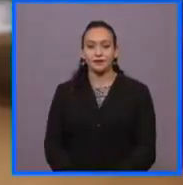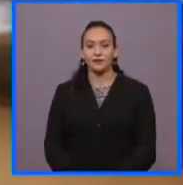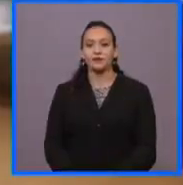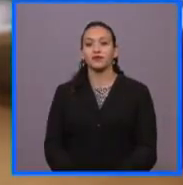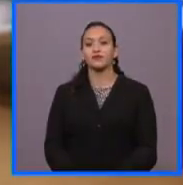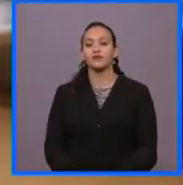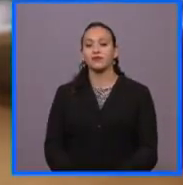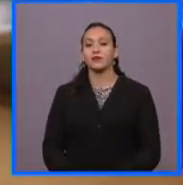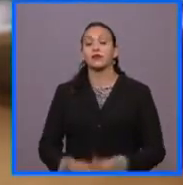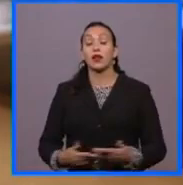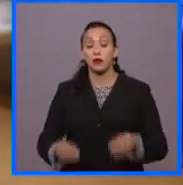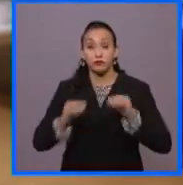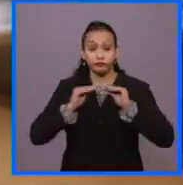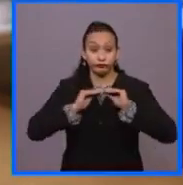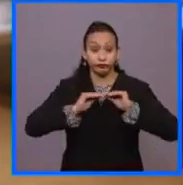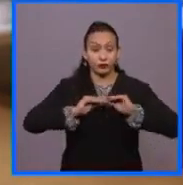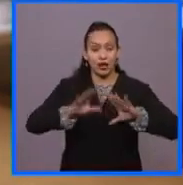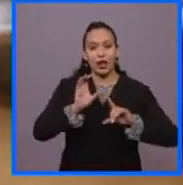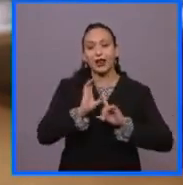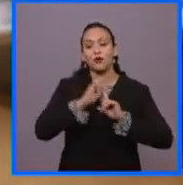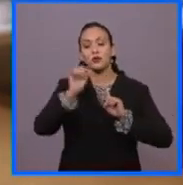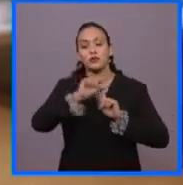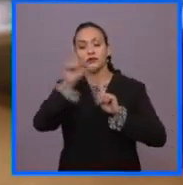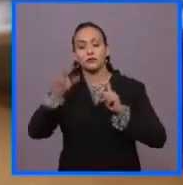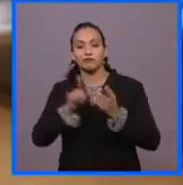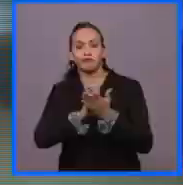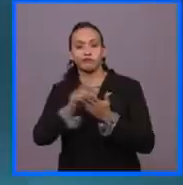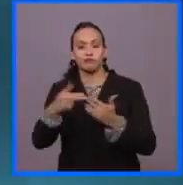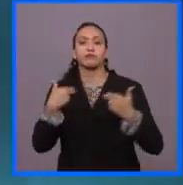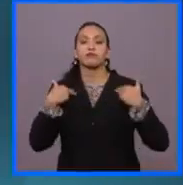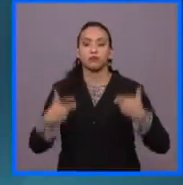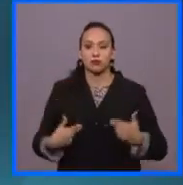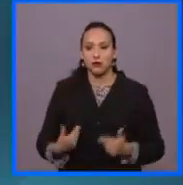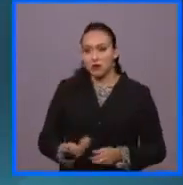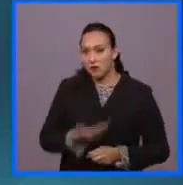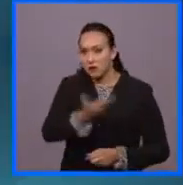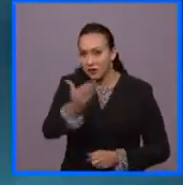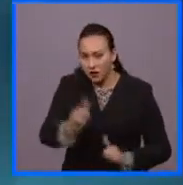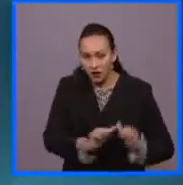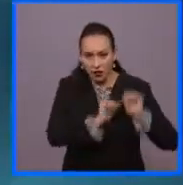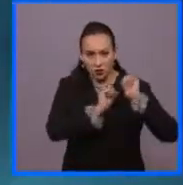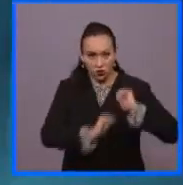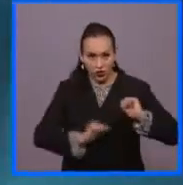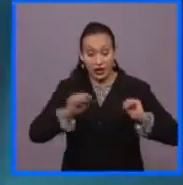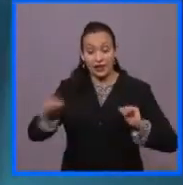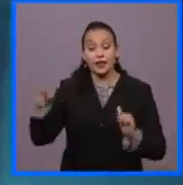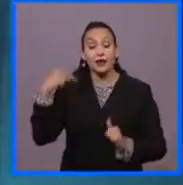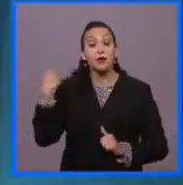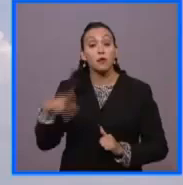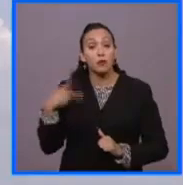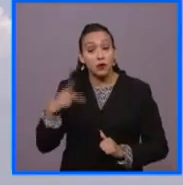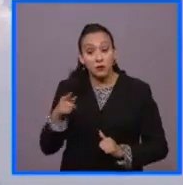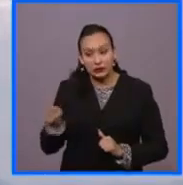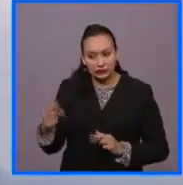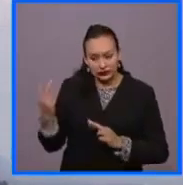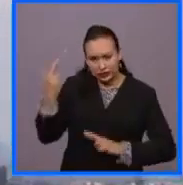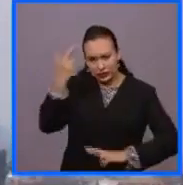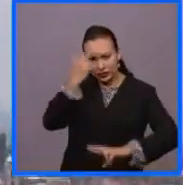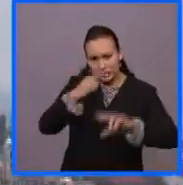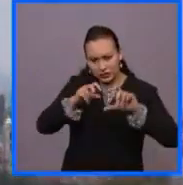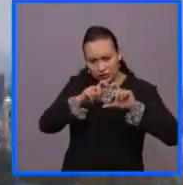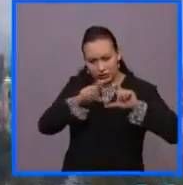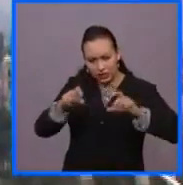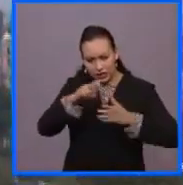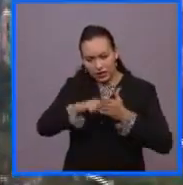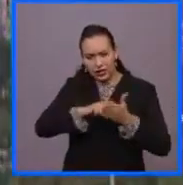Y a través de un pronunciamiento, la Comisión Nacional de Derechos Humanos exhortó a las autoridades de Puebla a revisar el texto de